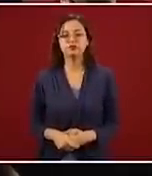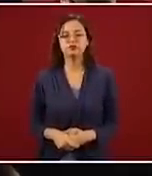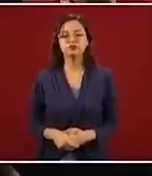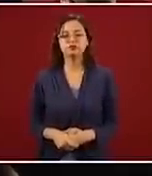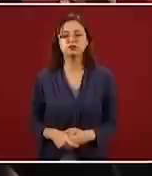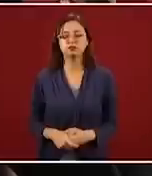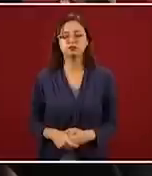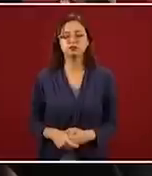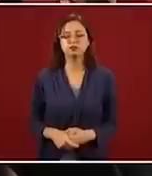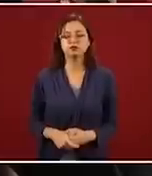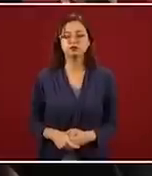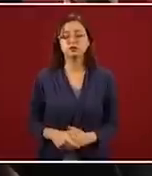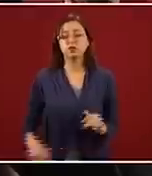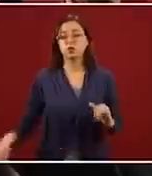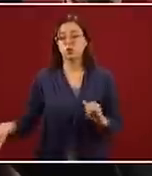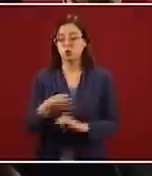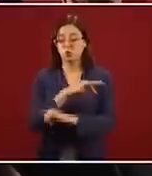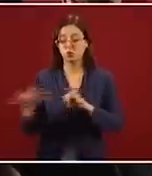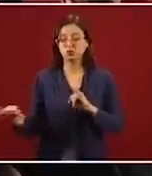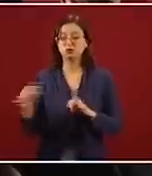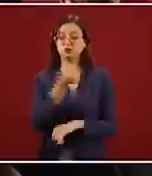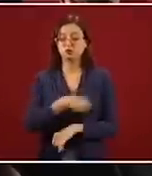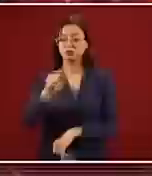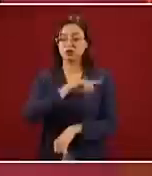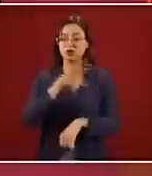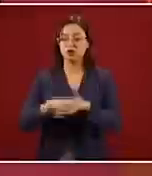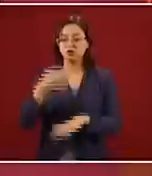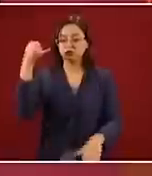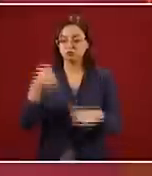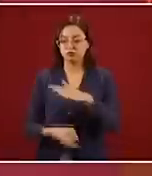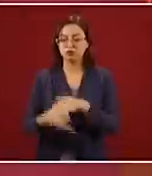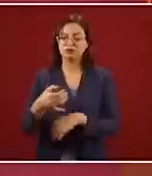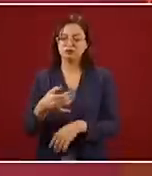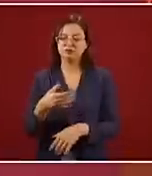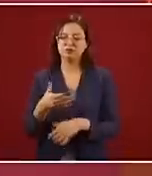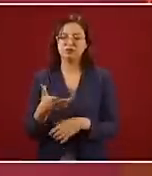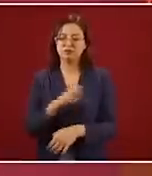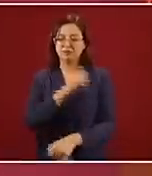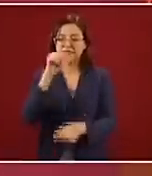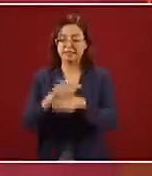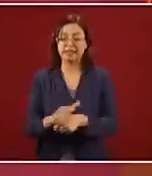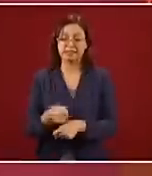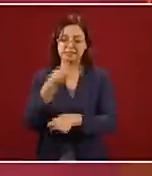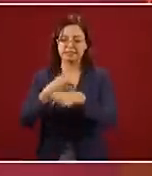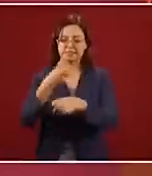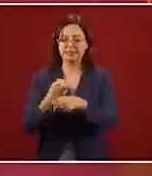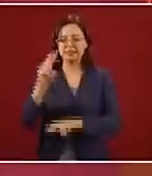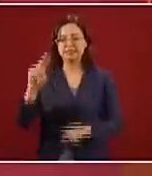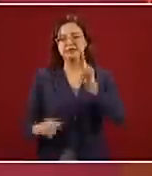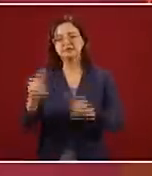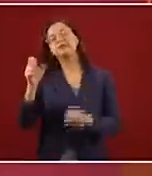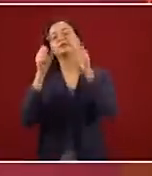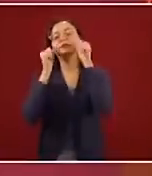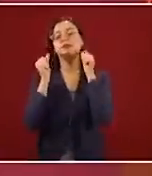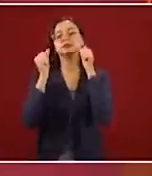el sistema de especializado de salud, lo que técnicamente conocemos como el tercer nivel de atención. El secretario de Salud y el coordinador